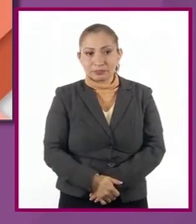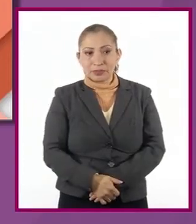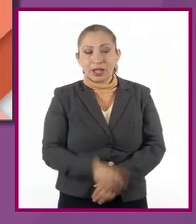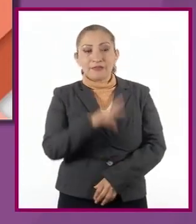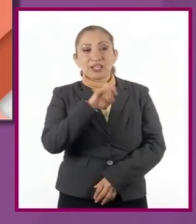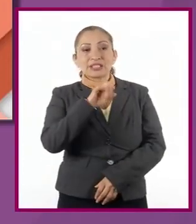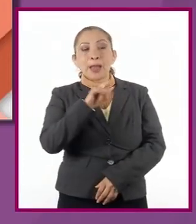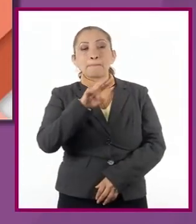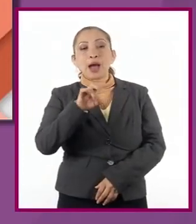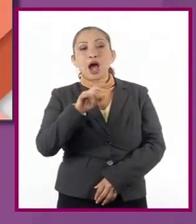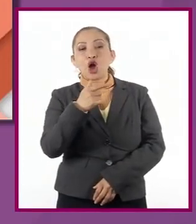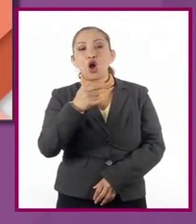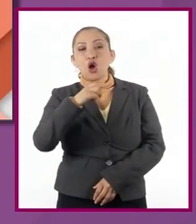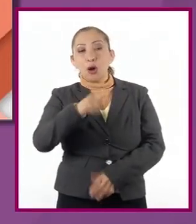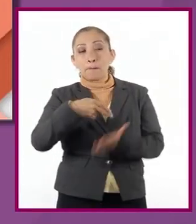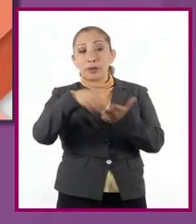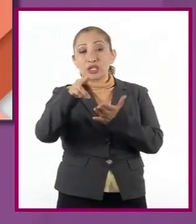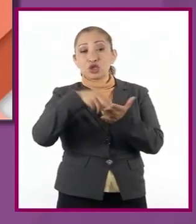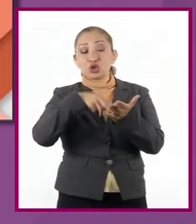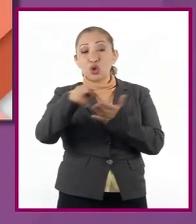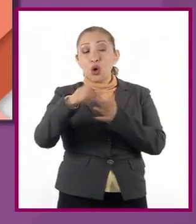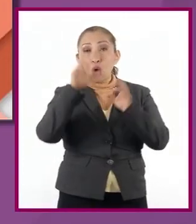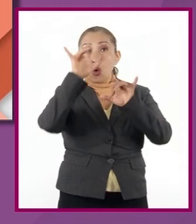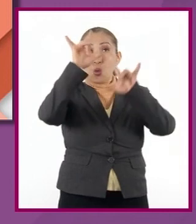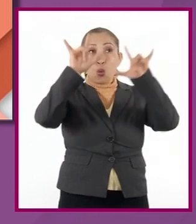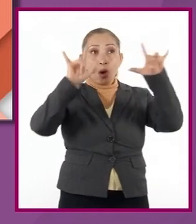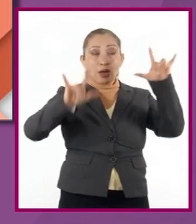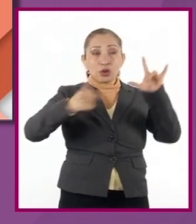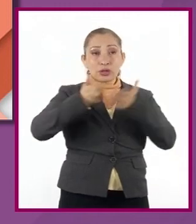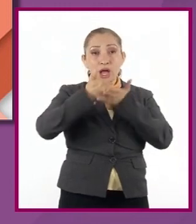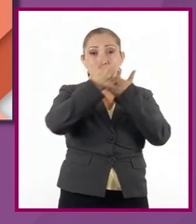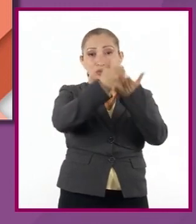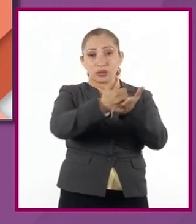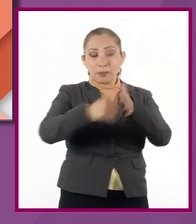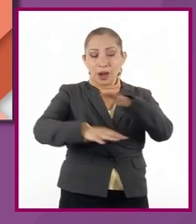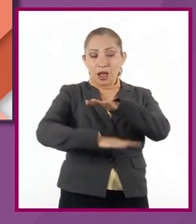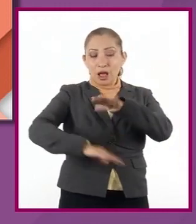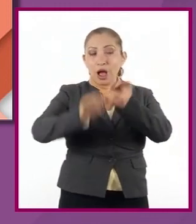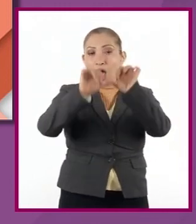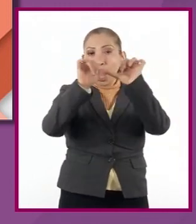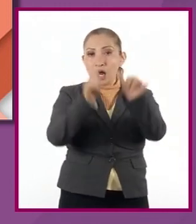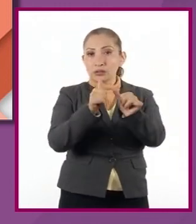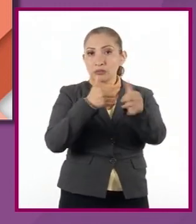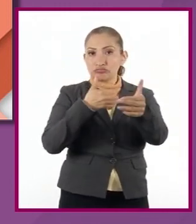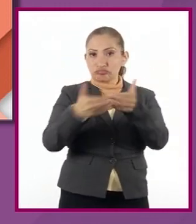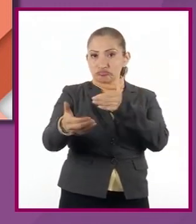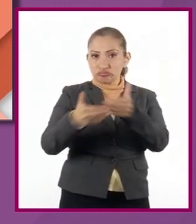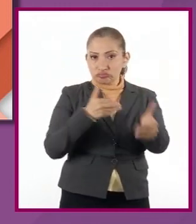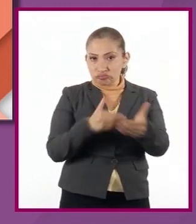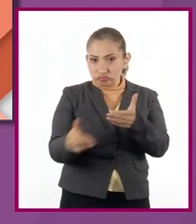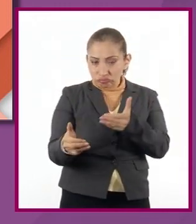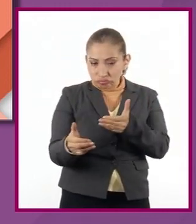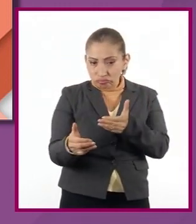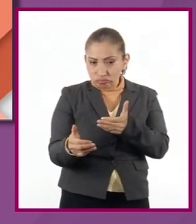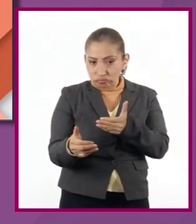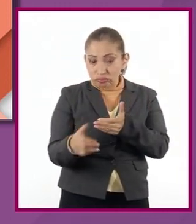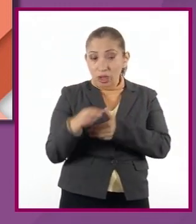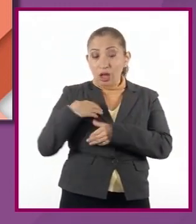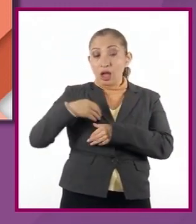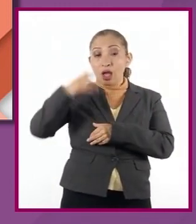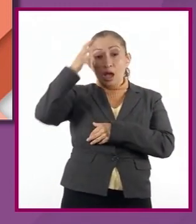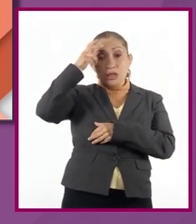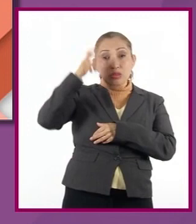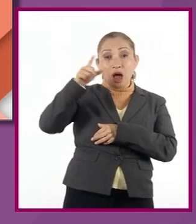Vincent van Gogh pintó cuadros que contribuyeron a cimentar el arte contemporáneo. El cura